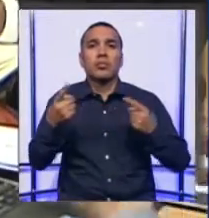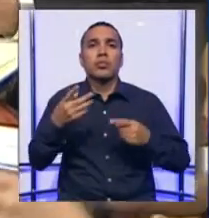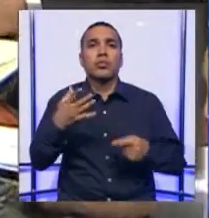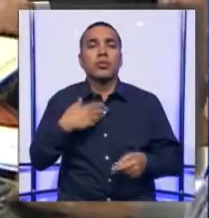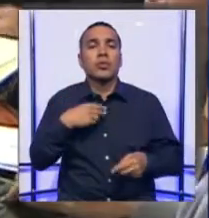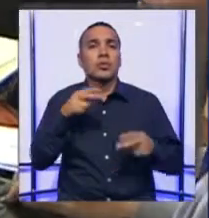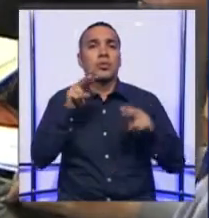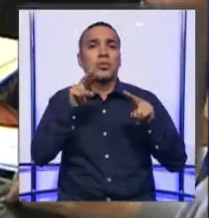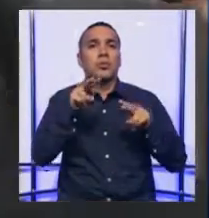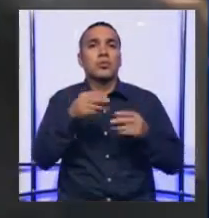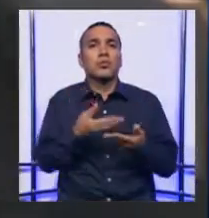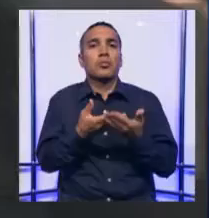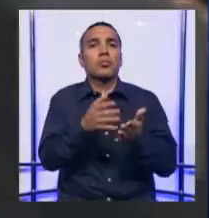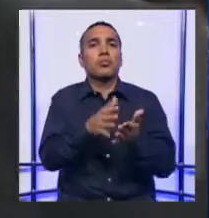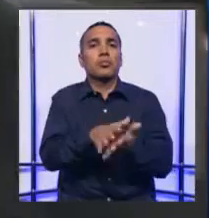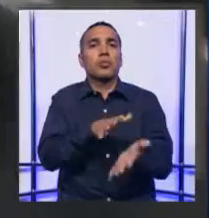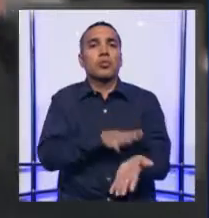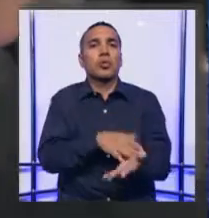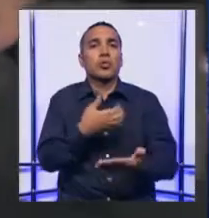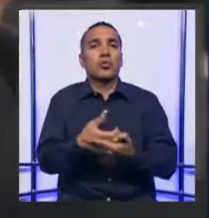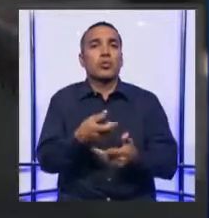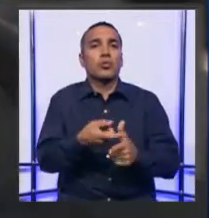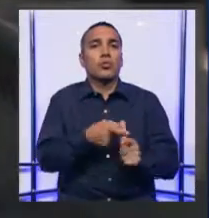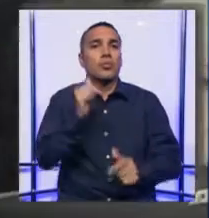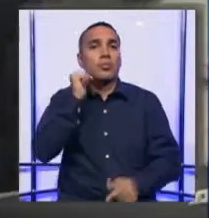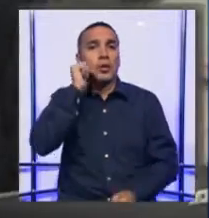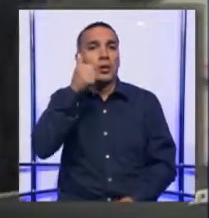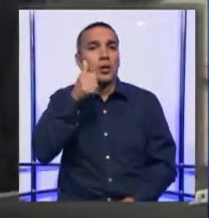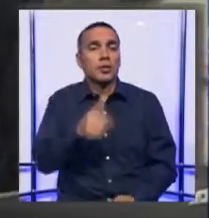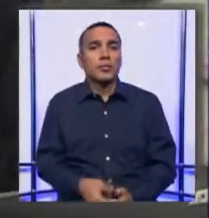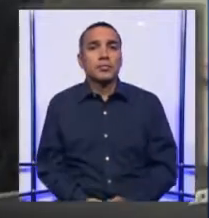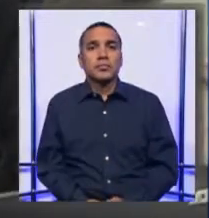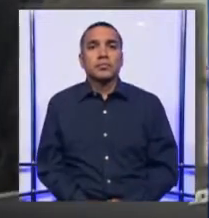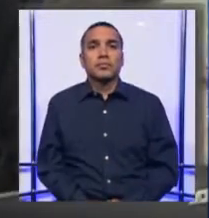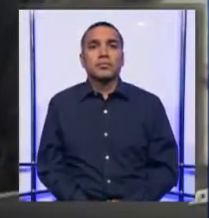previsto entregar el proyecto económico urgente mañana. Fabiola Santana, TC Televisión.